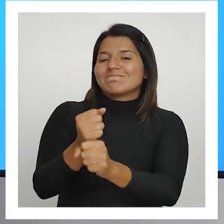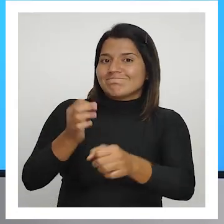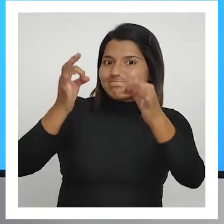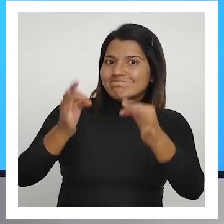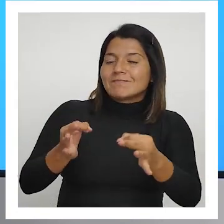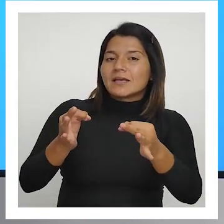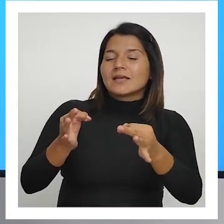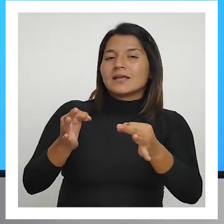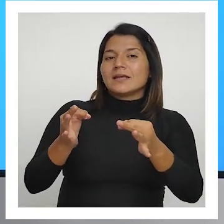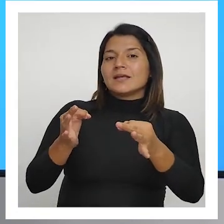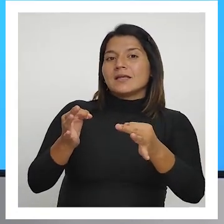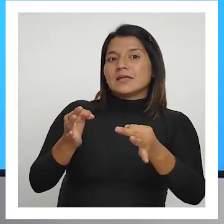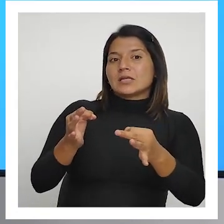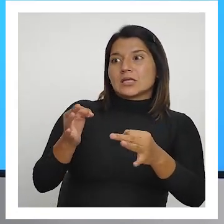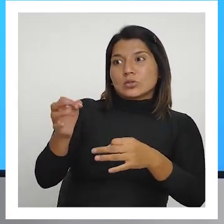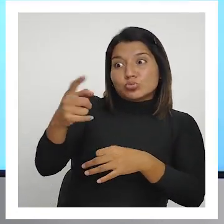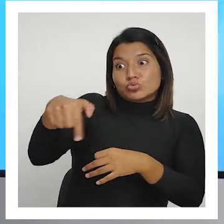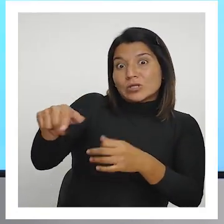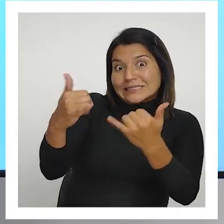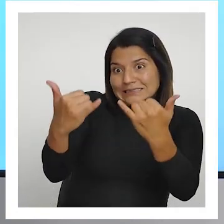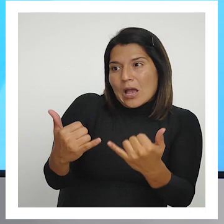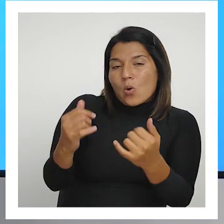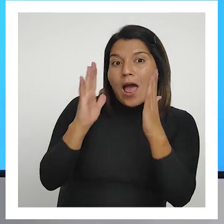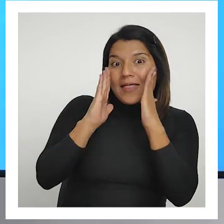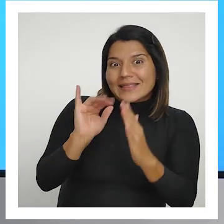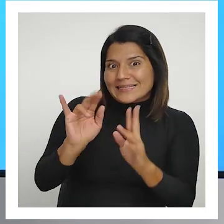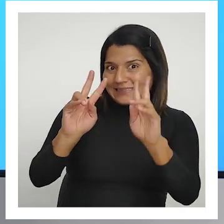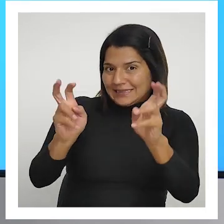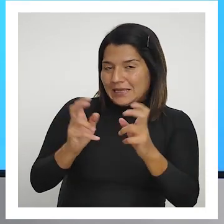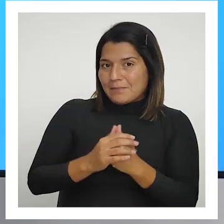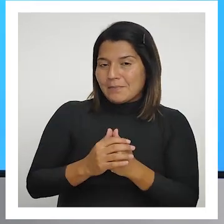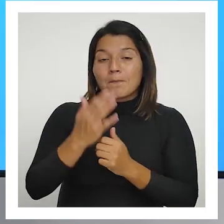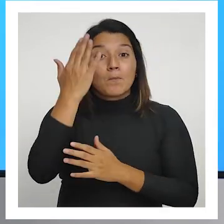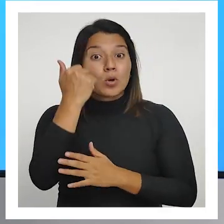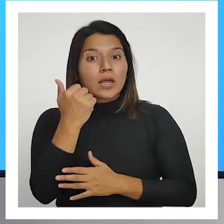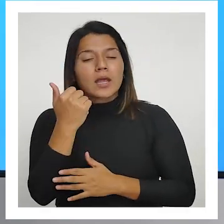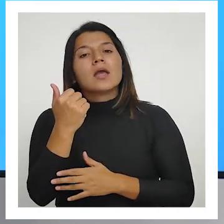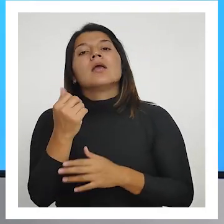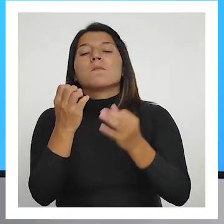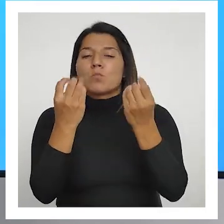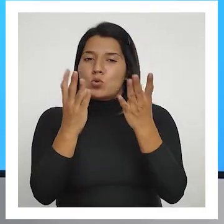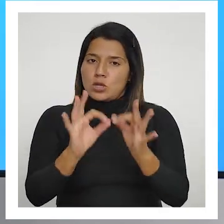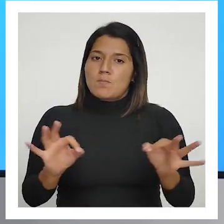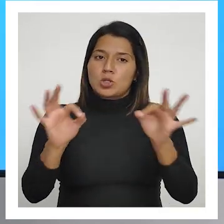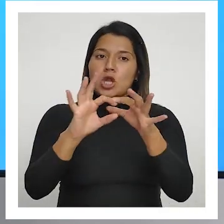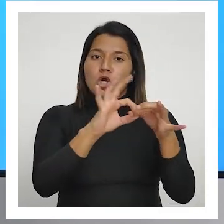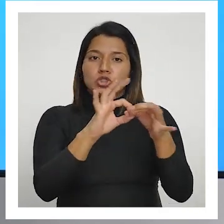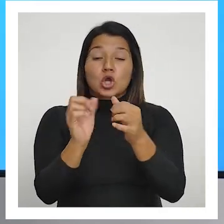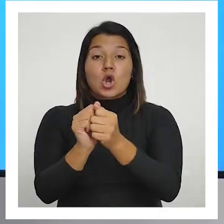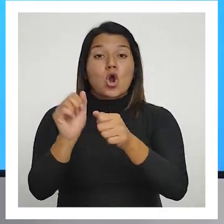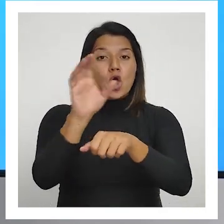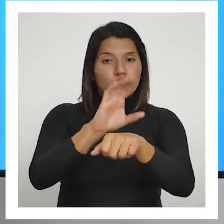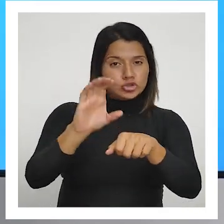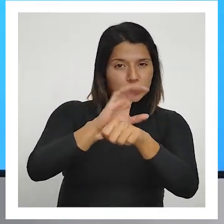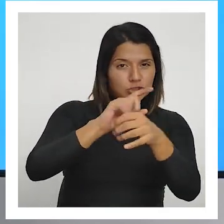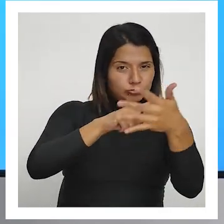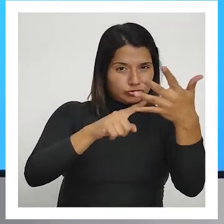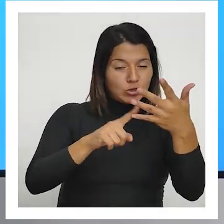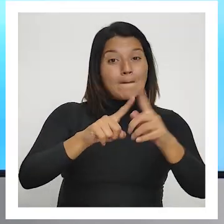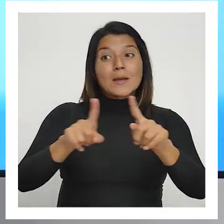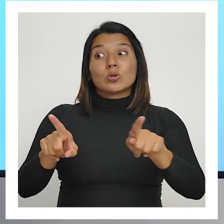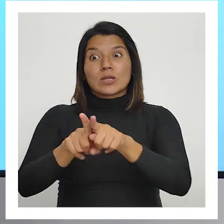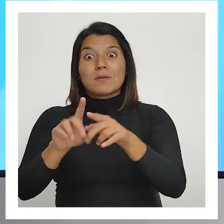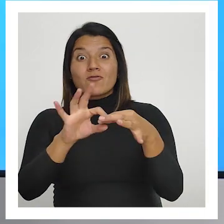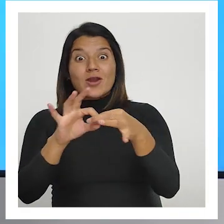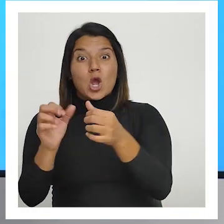eficiencia con los que ustedes están trabajando, que no solo es la relación con los consejos, sino también